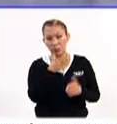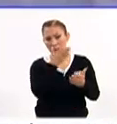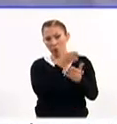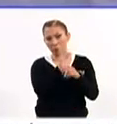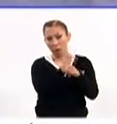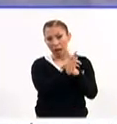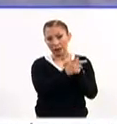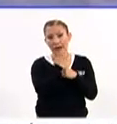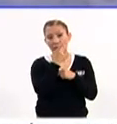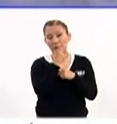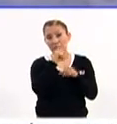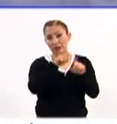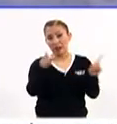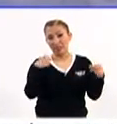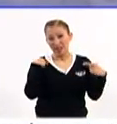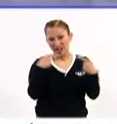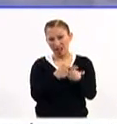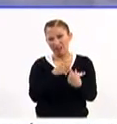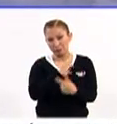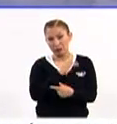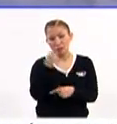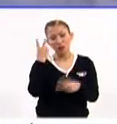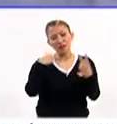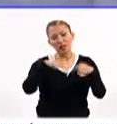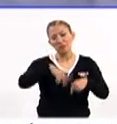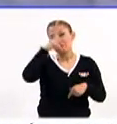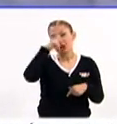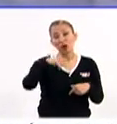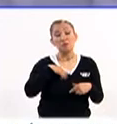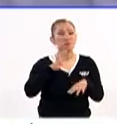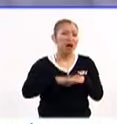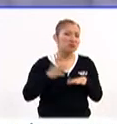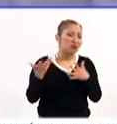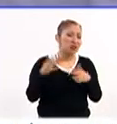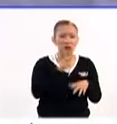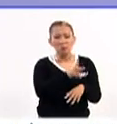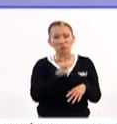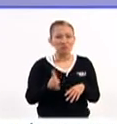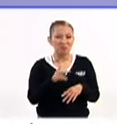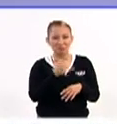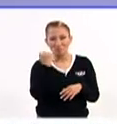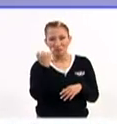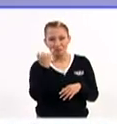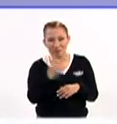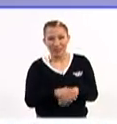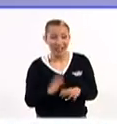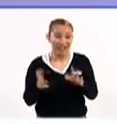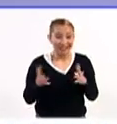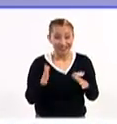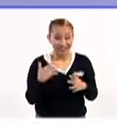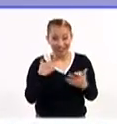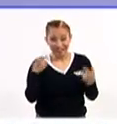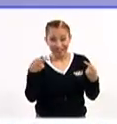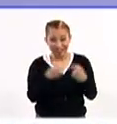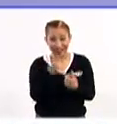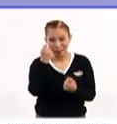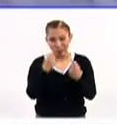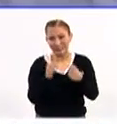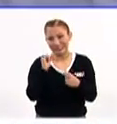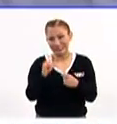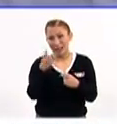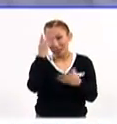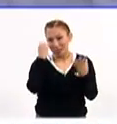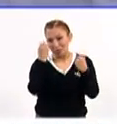país con habla distinta a la nuestra, pero como vine a México y más o menos el idioma es parecido. Más o menos, porque sí hay cosas diferentes.